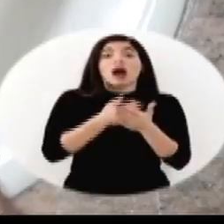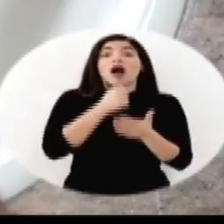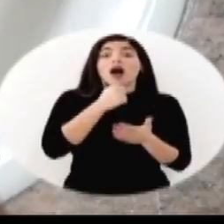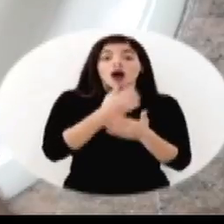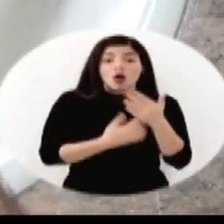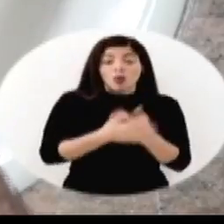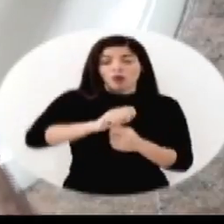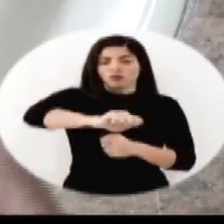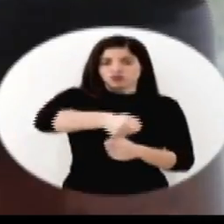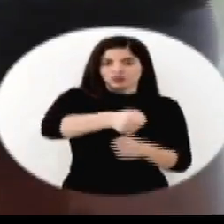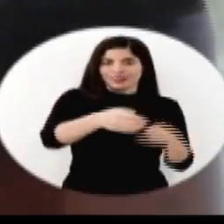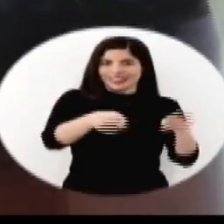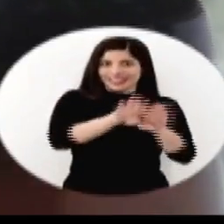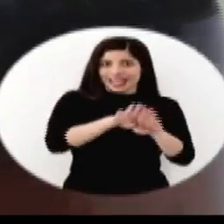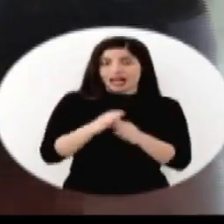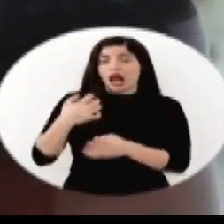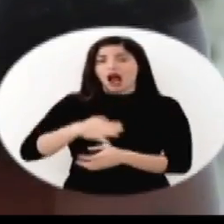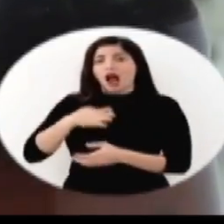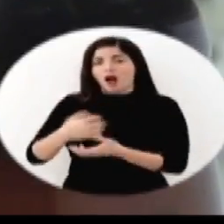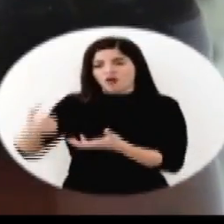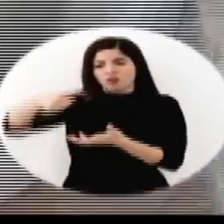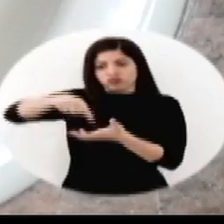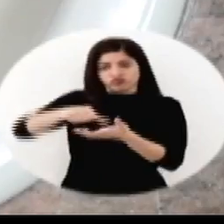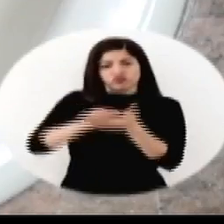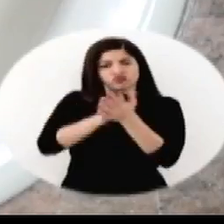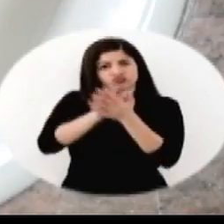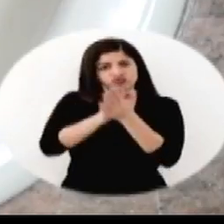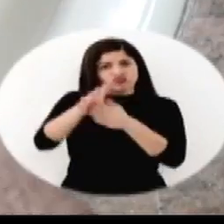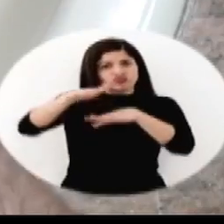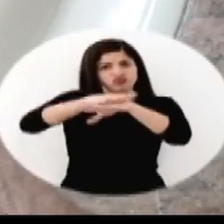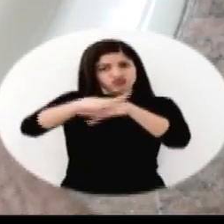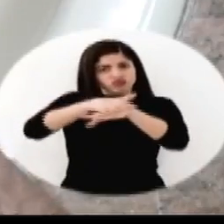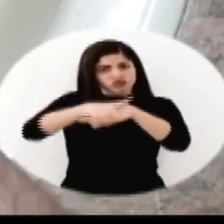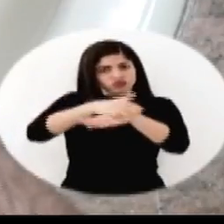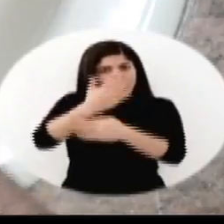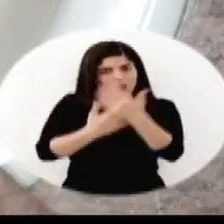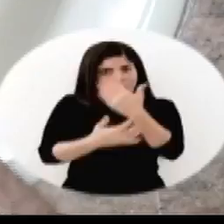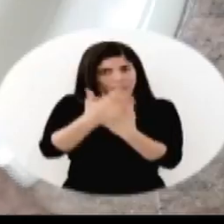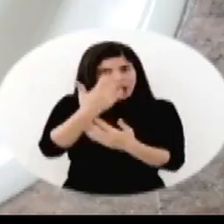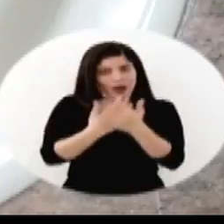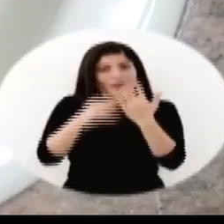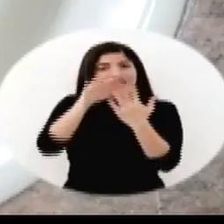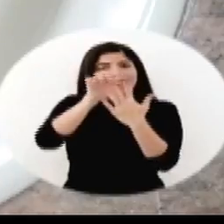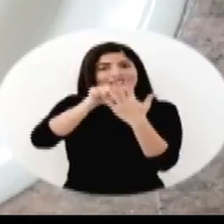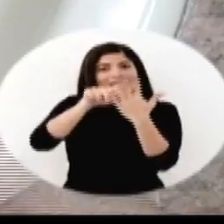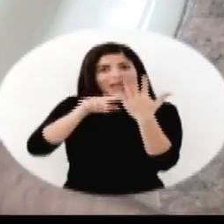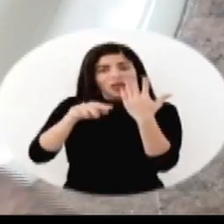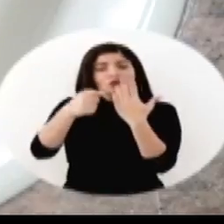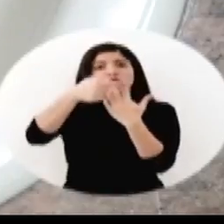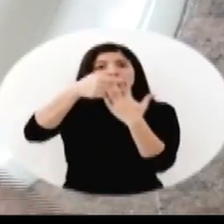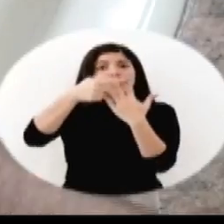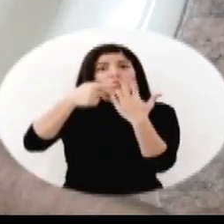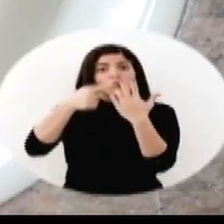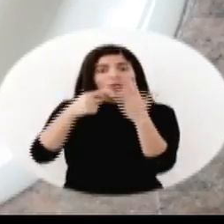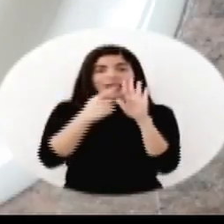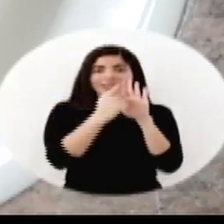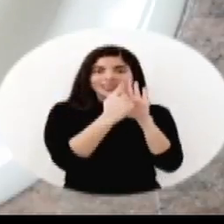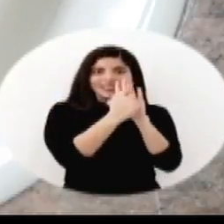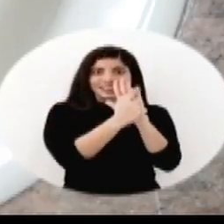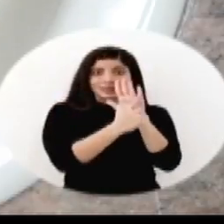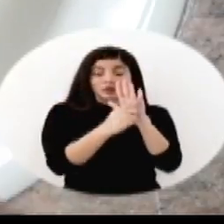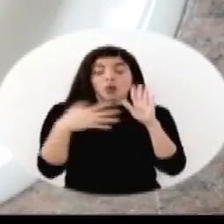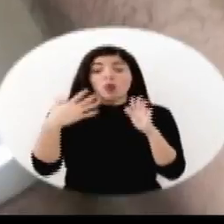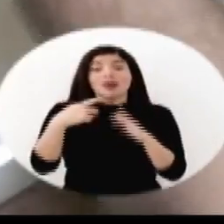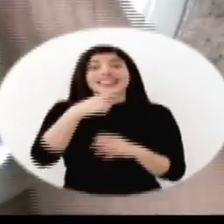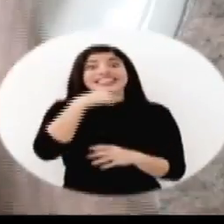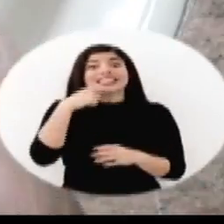manos y cierre el tubo. Aplique suficiente jabón. Frote por delante y por detrás de las palmas de las manos, los dedos, las uñas, las yemas de los